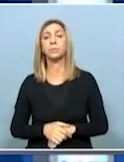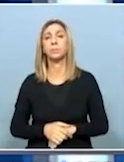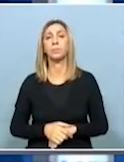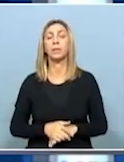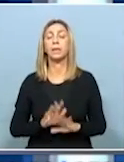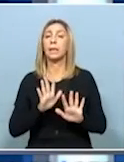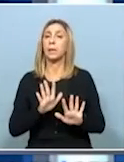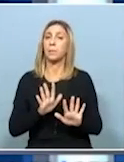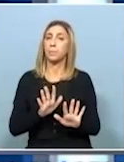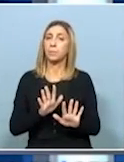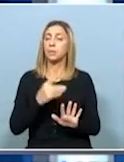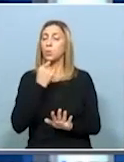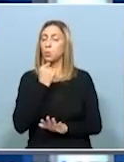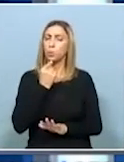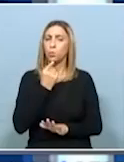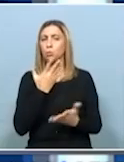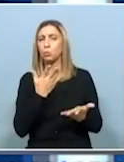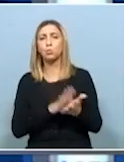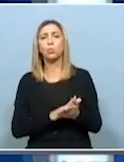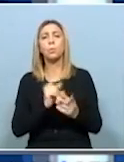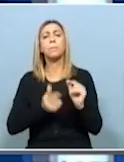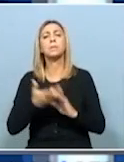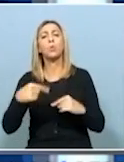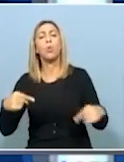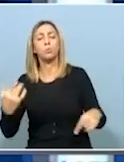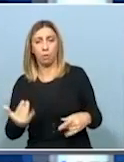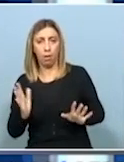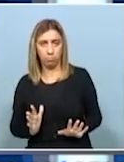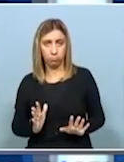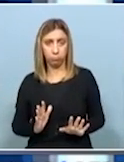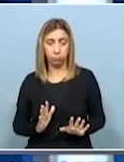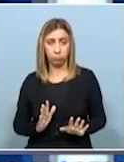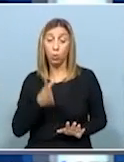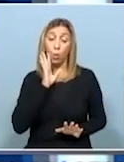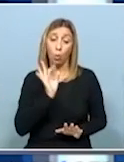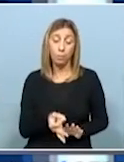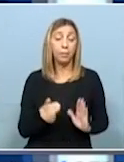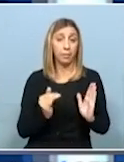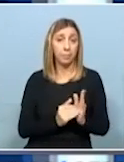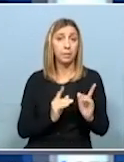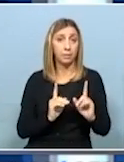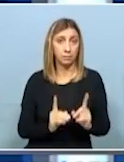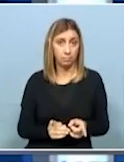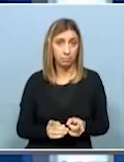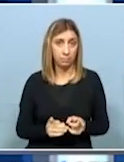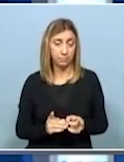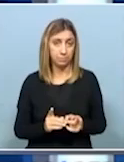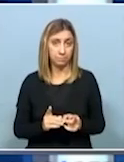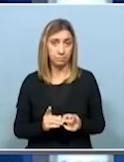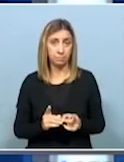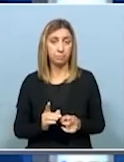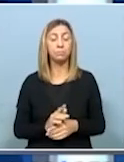en virtud bueno de la incertidumbre inflacionaria esto producto por supuesto de